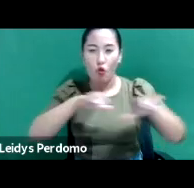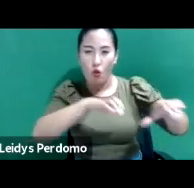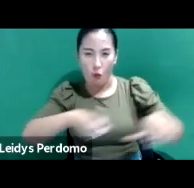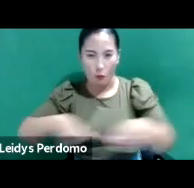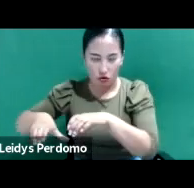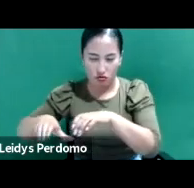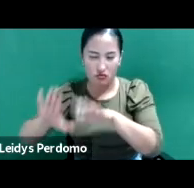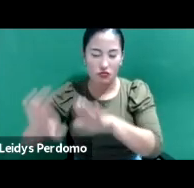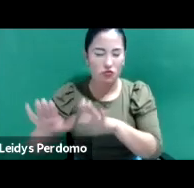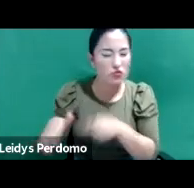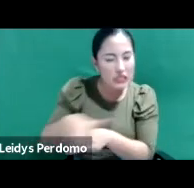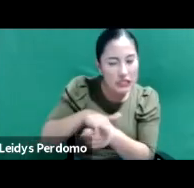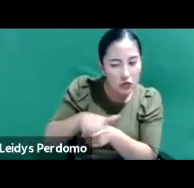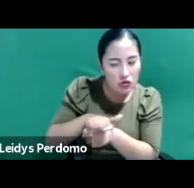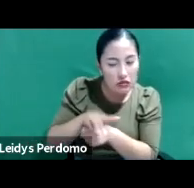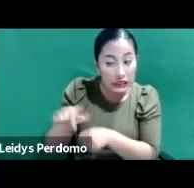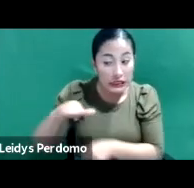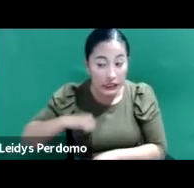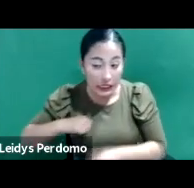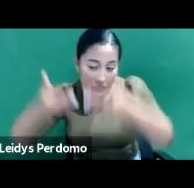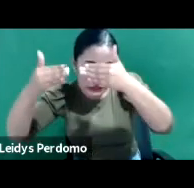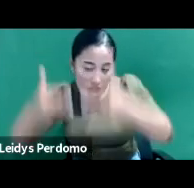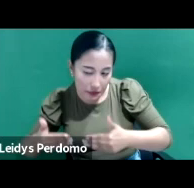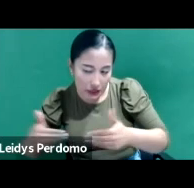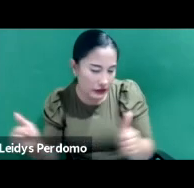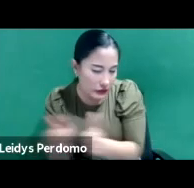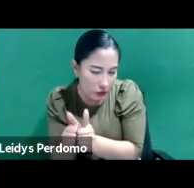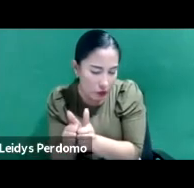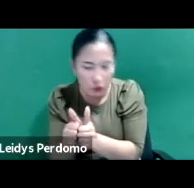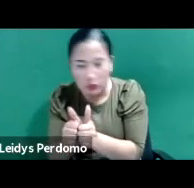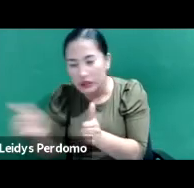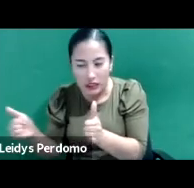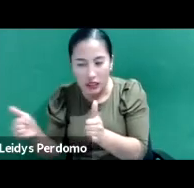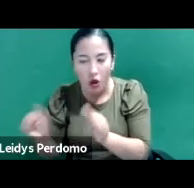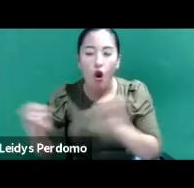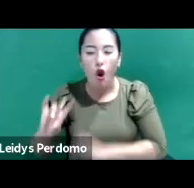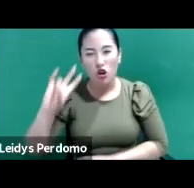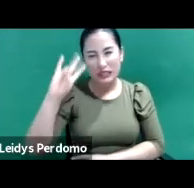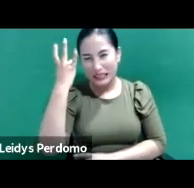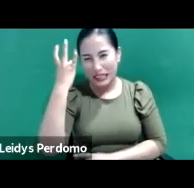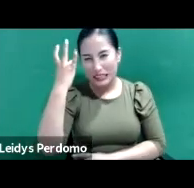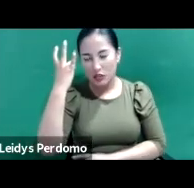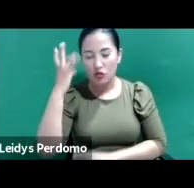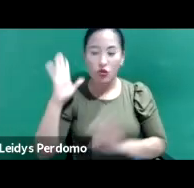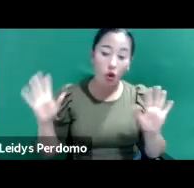una condición de discapacidad, más allá si el niño tiene un trastorno de salud mental en